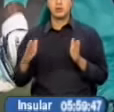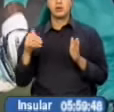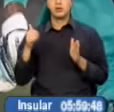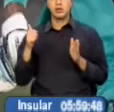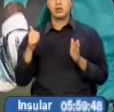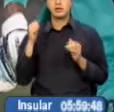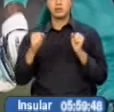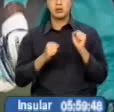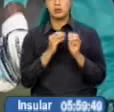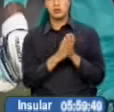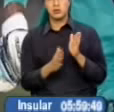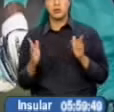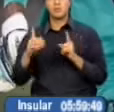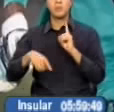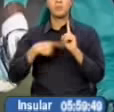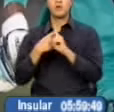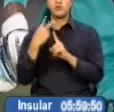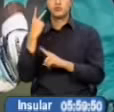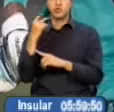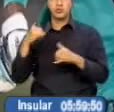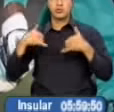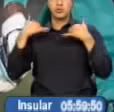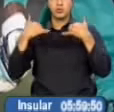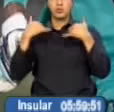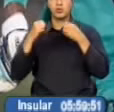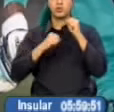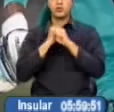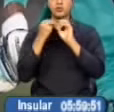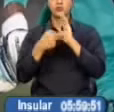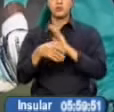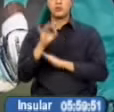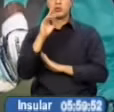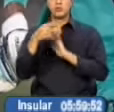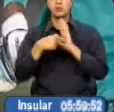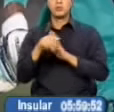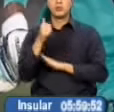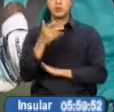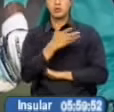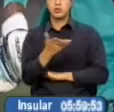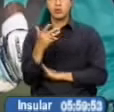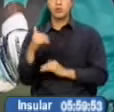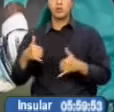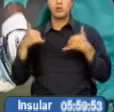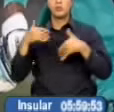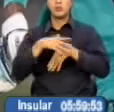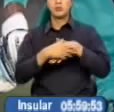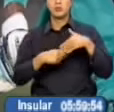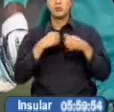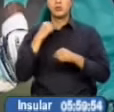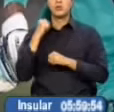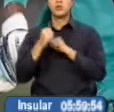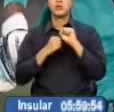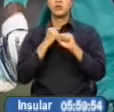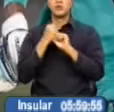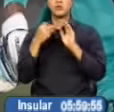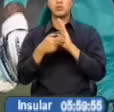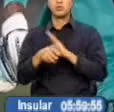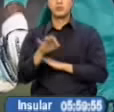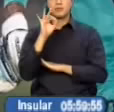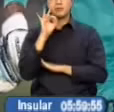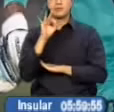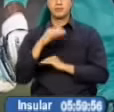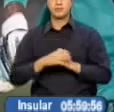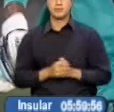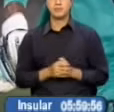temporadas sumó dos recopas sudamericanas en 2009 y 2010 y fue parte de la copa sudamericana conseguida en el 2009